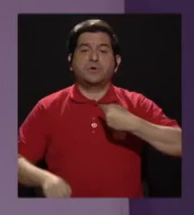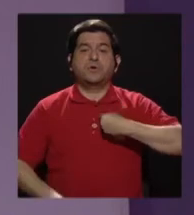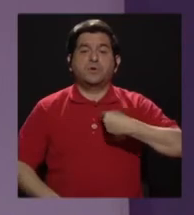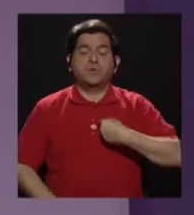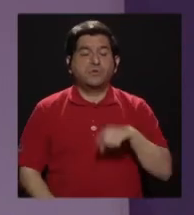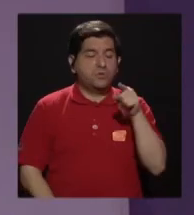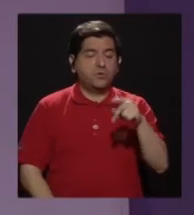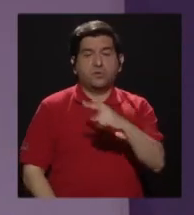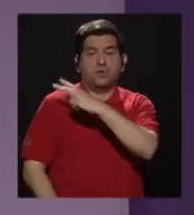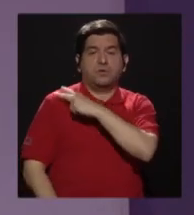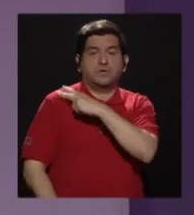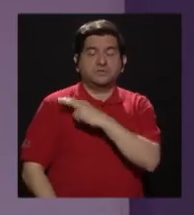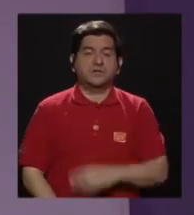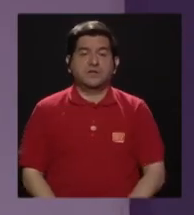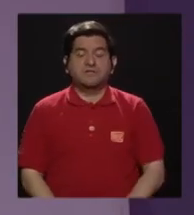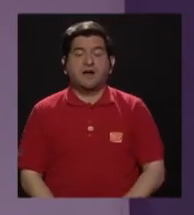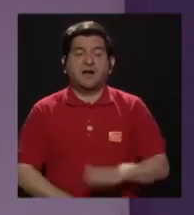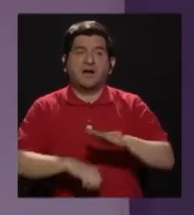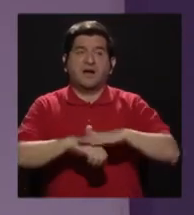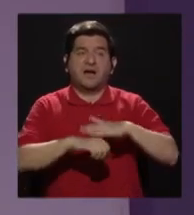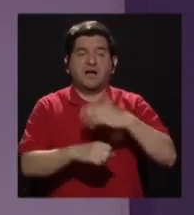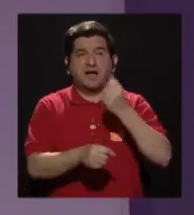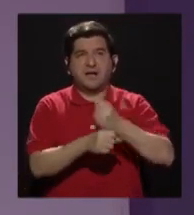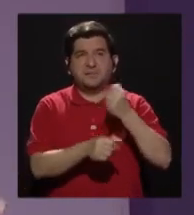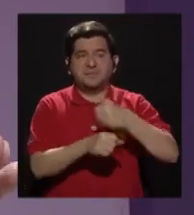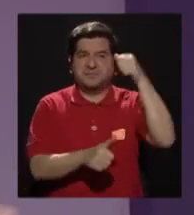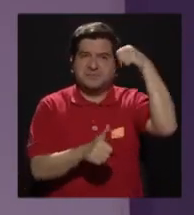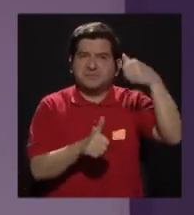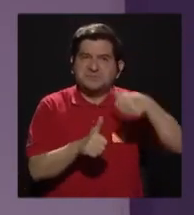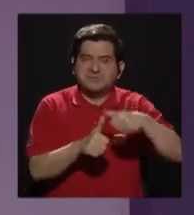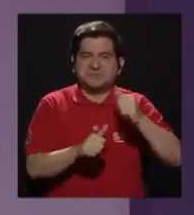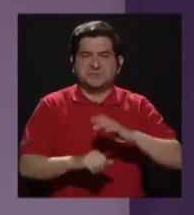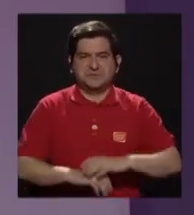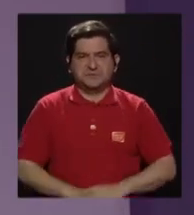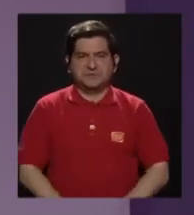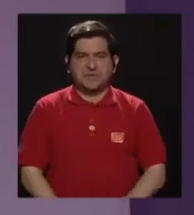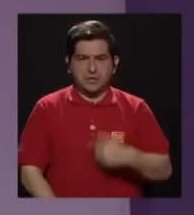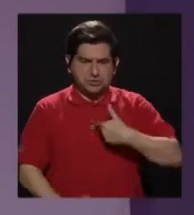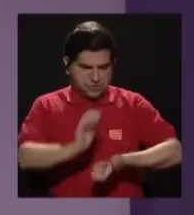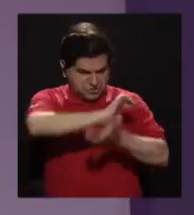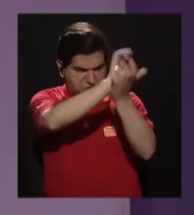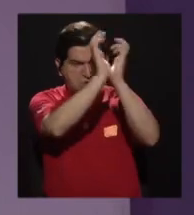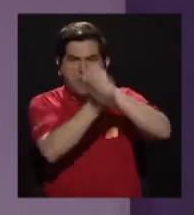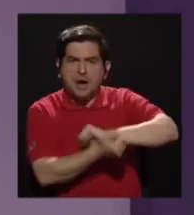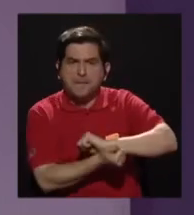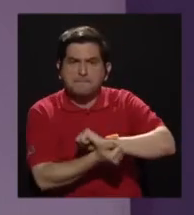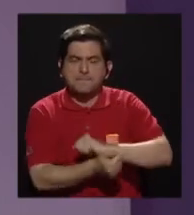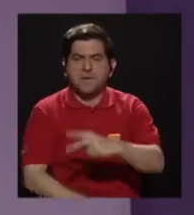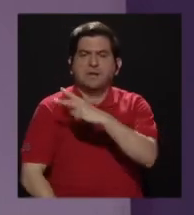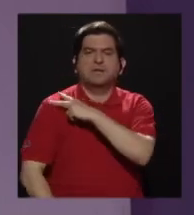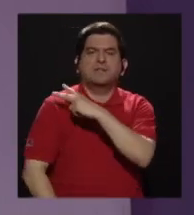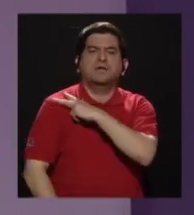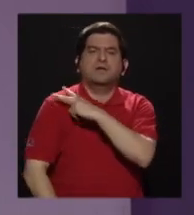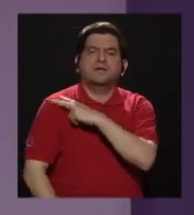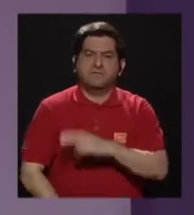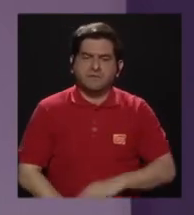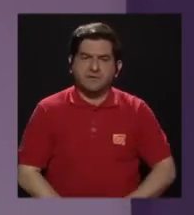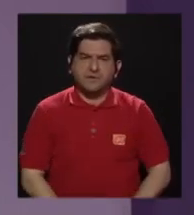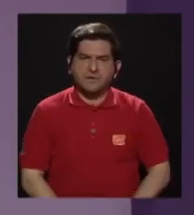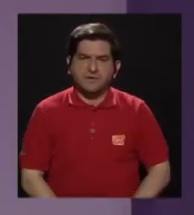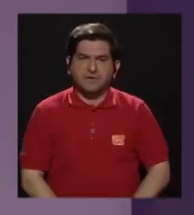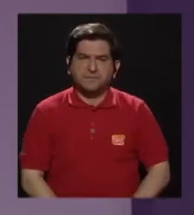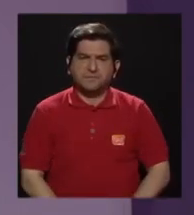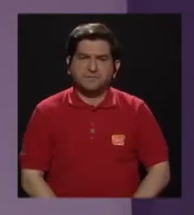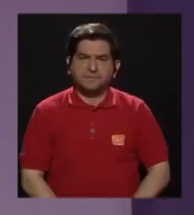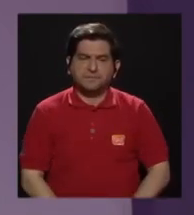esa patrona por el famoso permiso de trabajo. Entonces, si quiero cambiar de patrón,